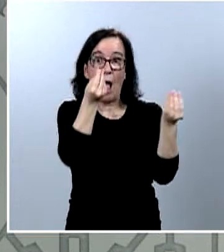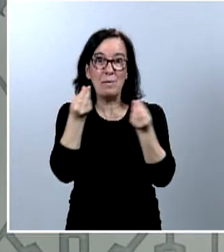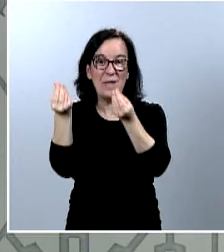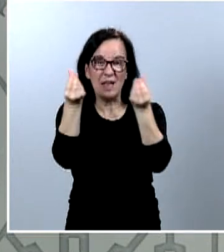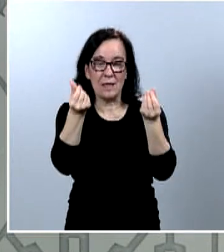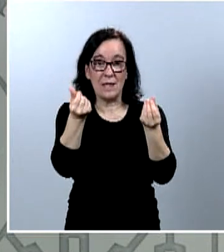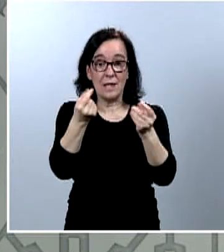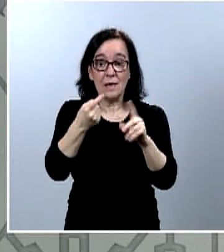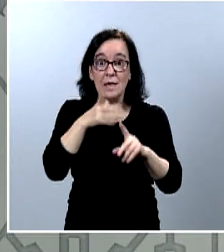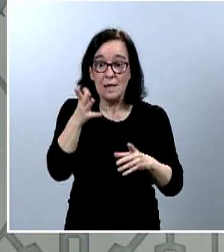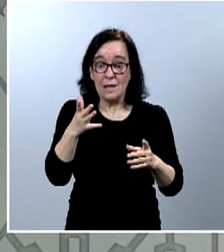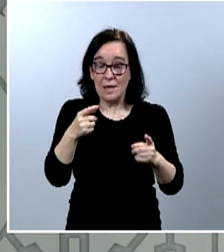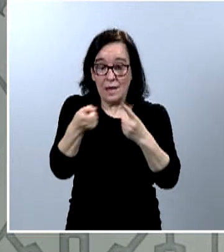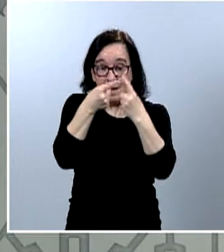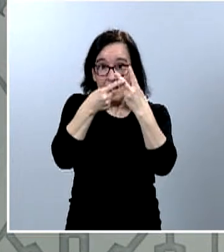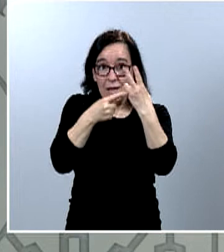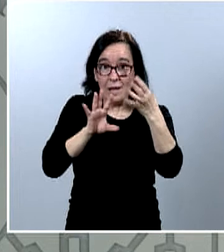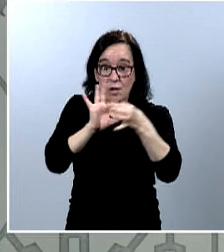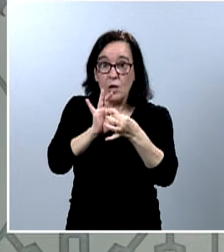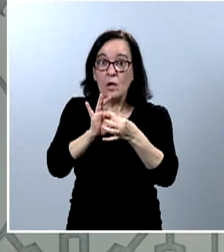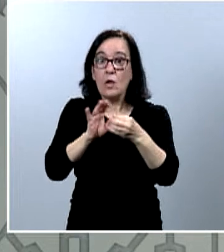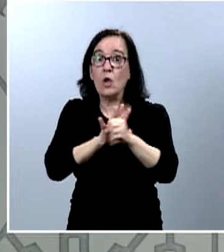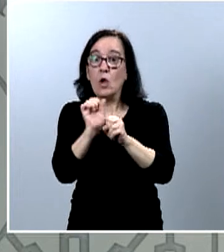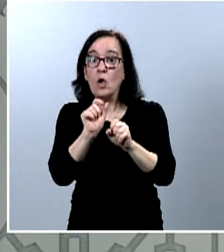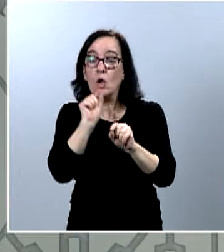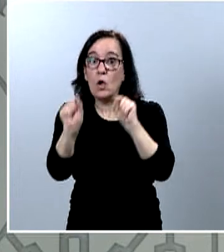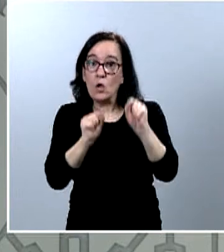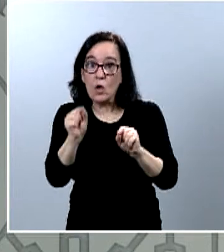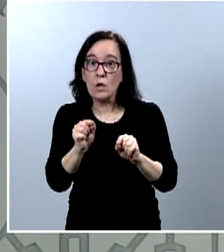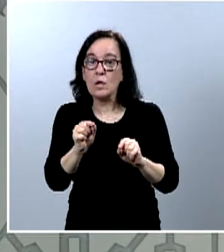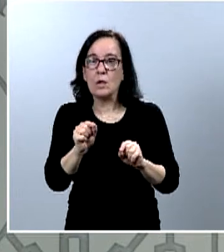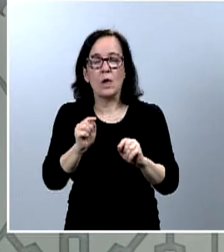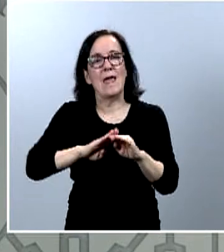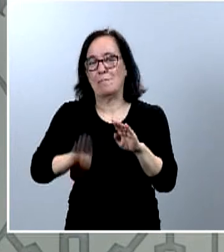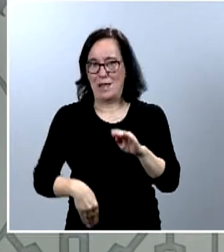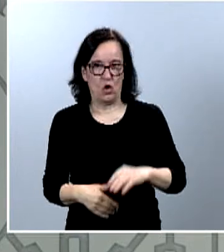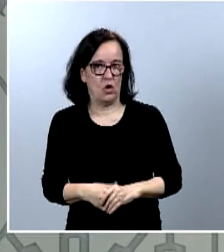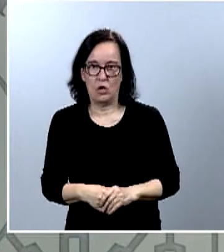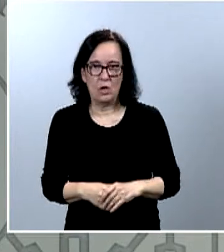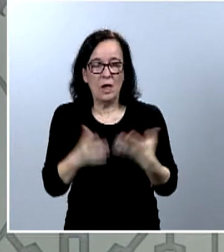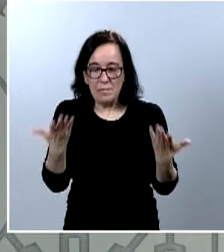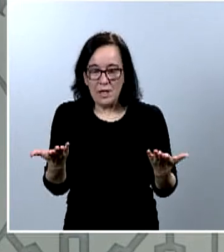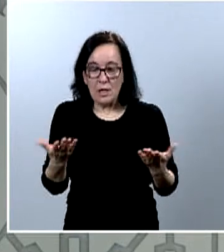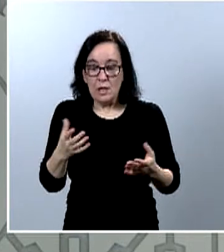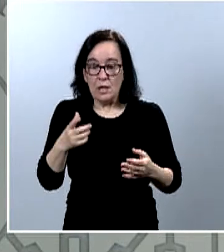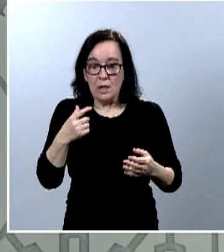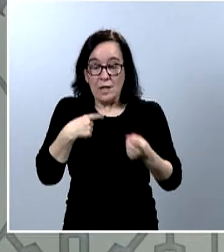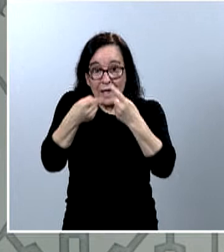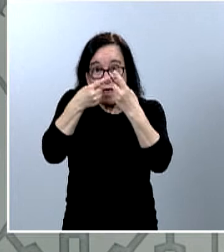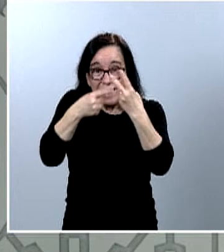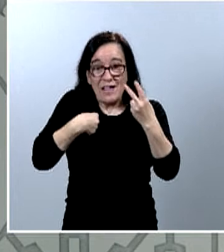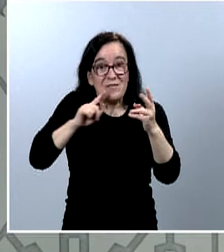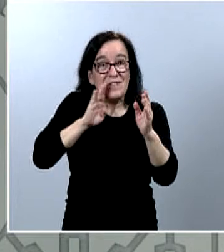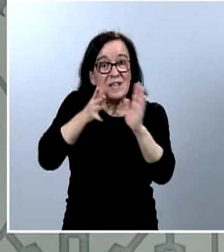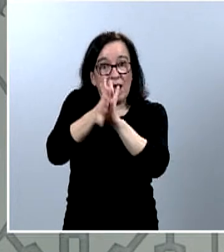de que ese cuadro sea un coronavirus, un COVID-19, es mucho menor. Y por lo tanto, la probabilidad de que el cuadro que